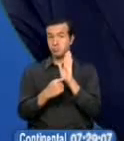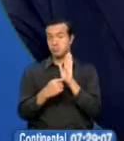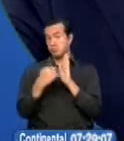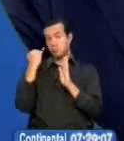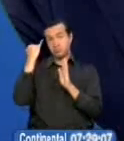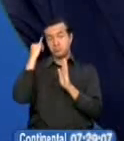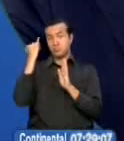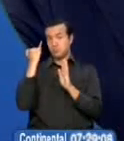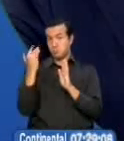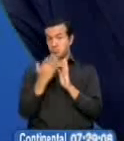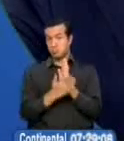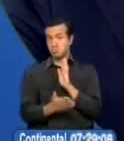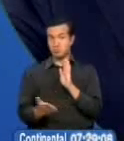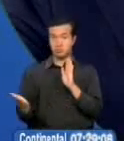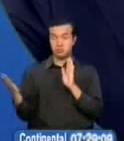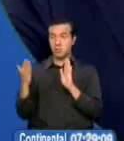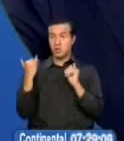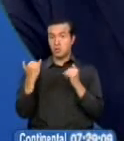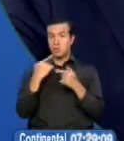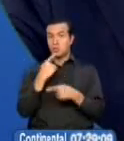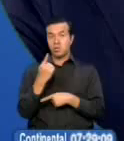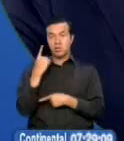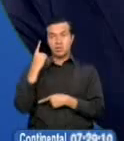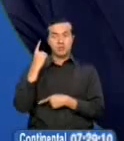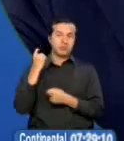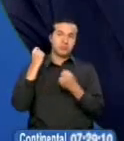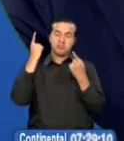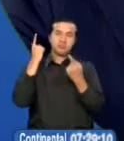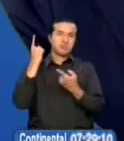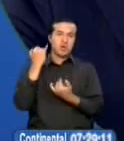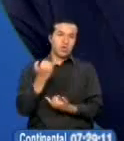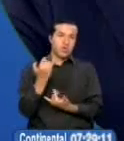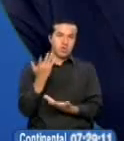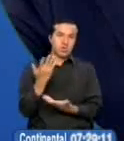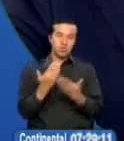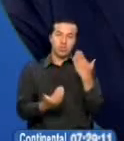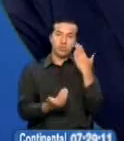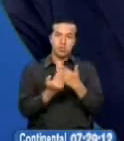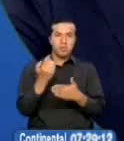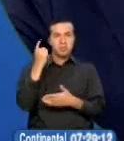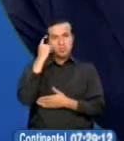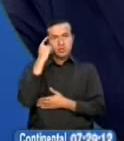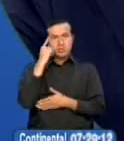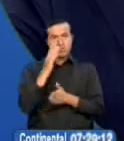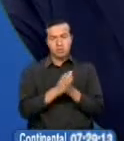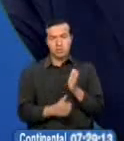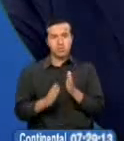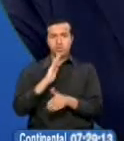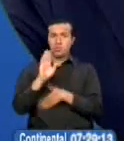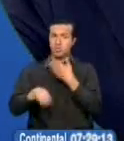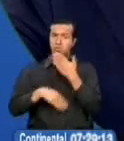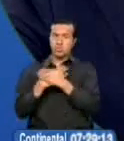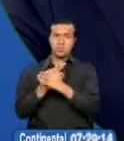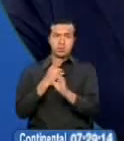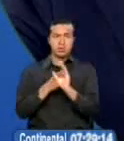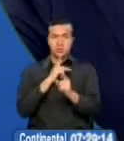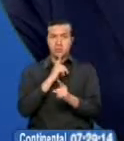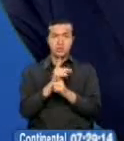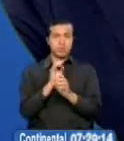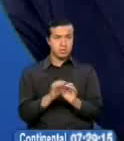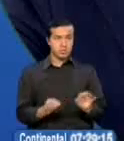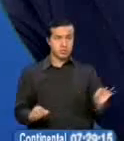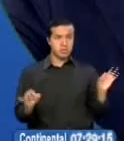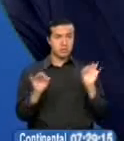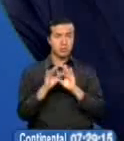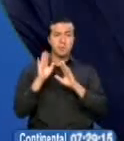que hoy por hoy, es decir, el día de hoy se me vino a la mente, Carlos, eso es nueva. Yo creo que en esto tendríamos que todos participar. Por eso es fundamental